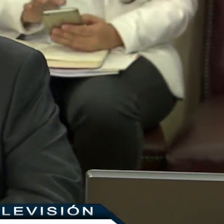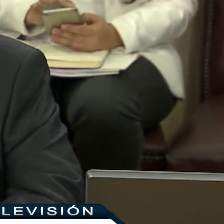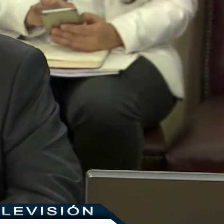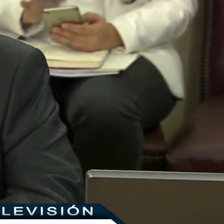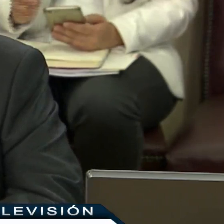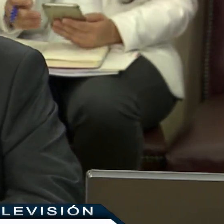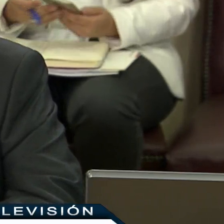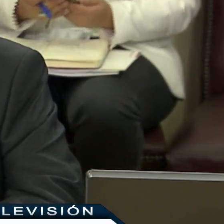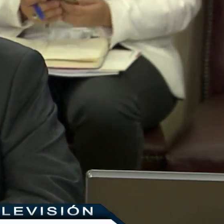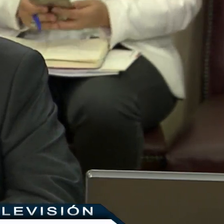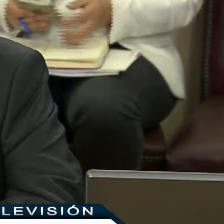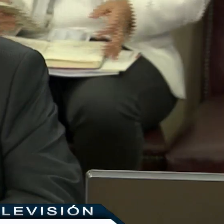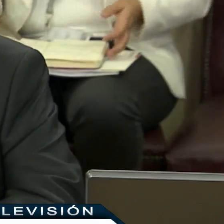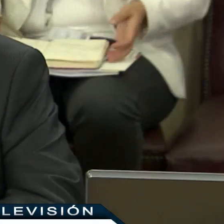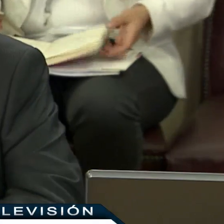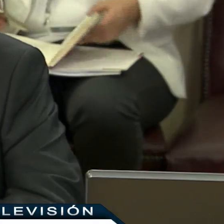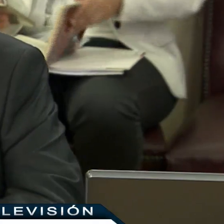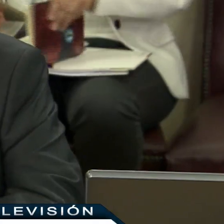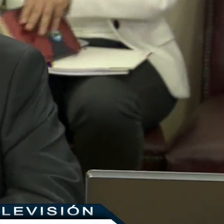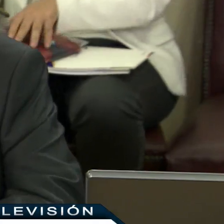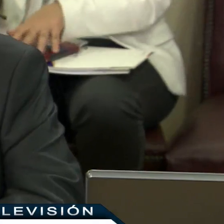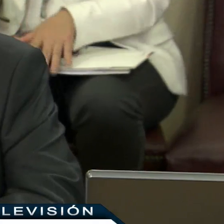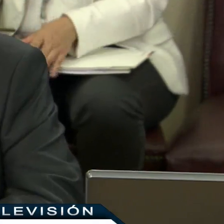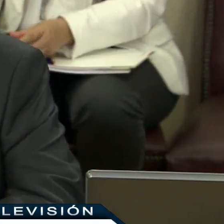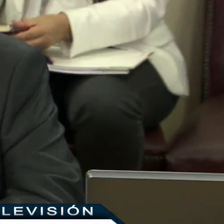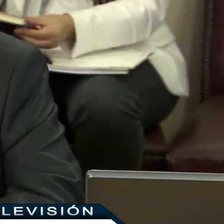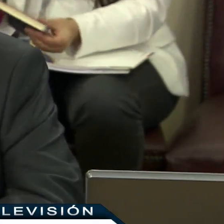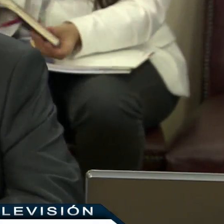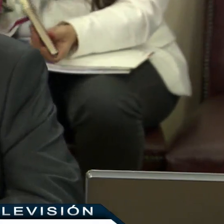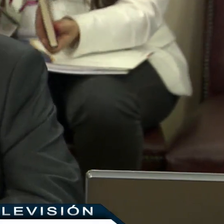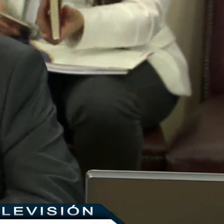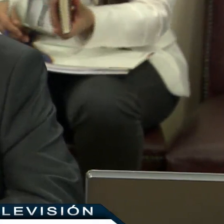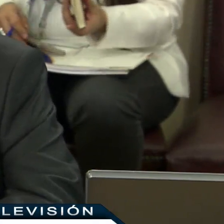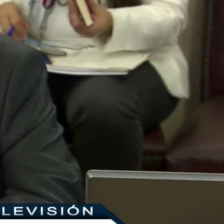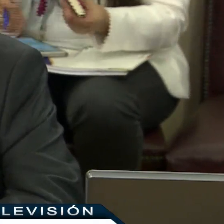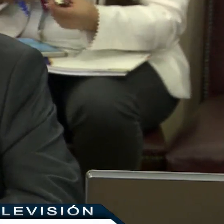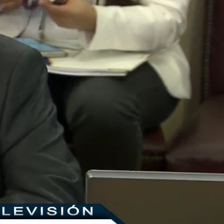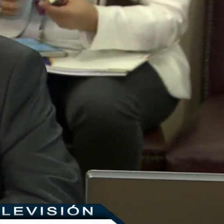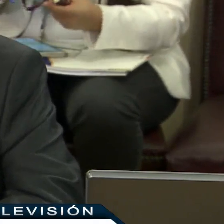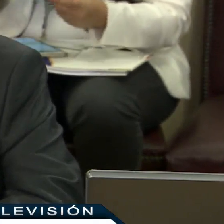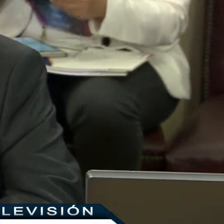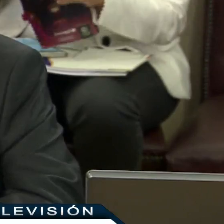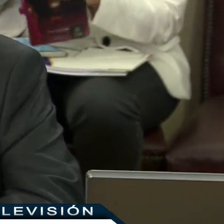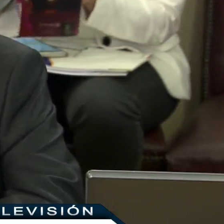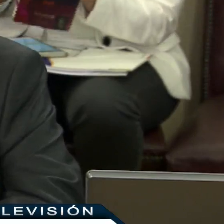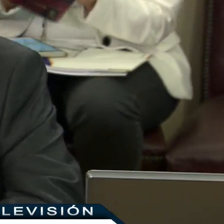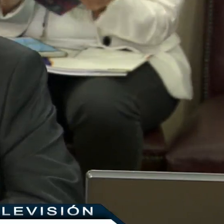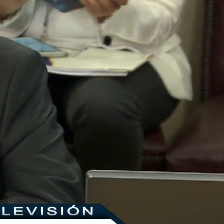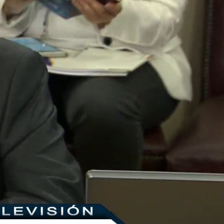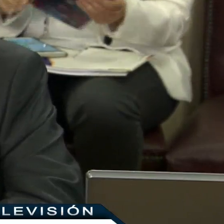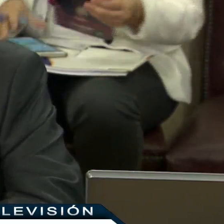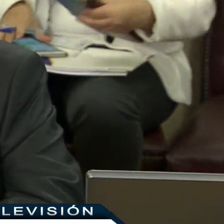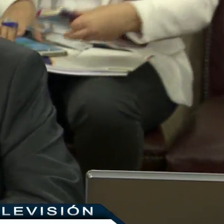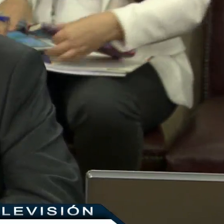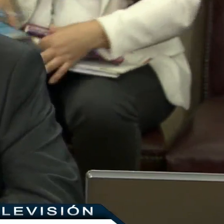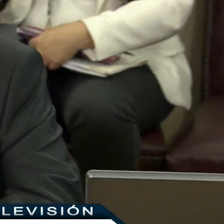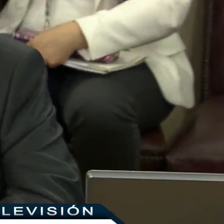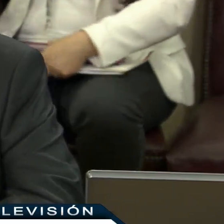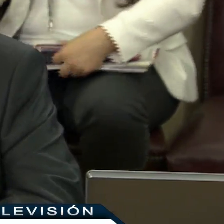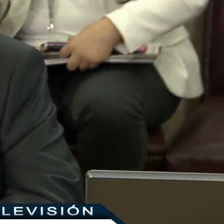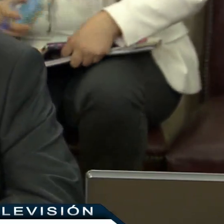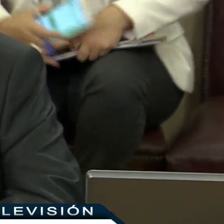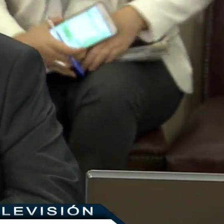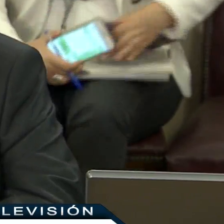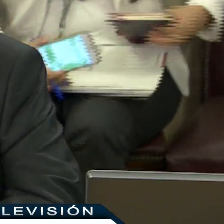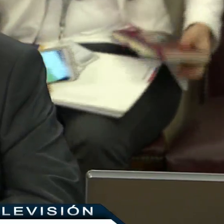no han demostrado verdadero interés o capacidad para resolver esta situación